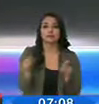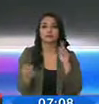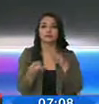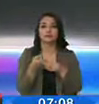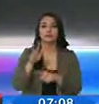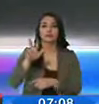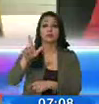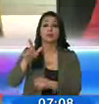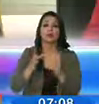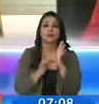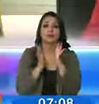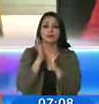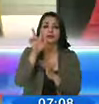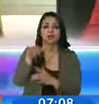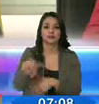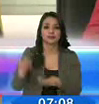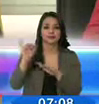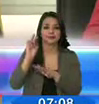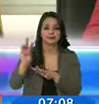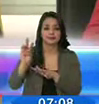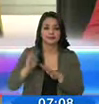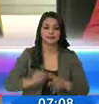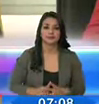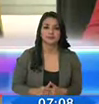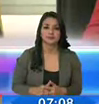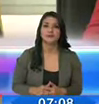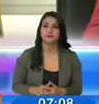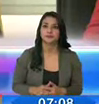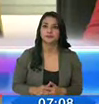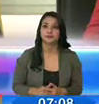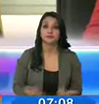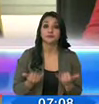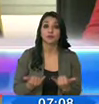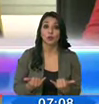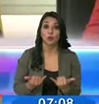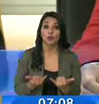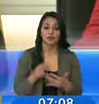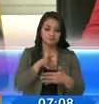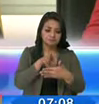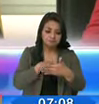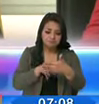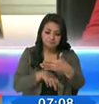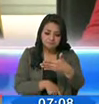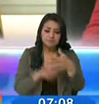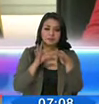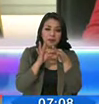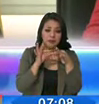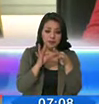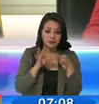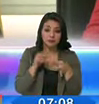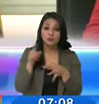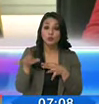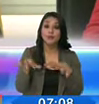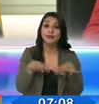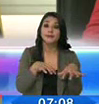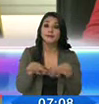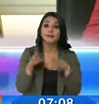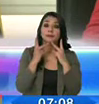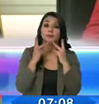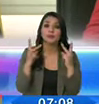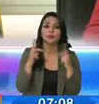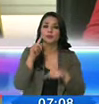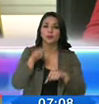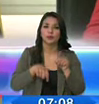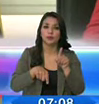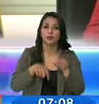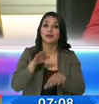del 2016. Y al haberse establecido una inhabilidad para el ejercicio público por existir